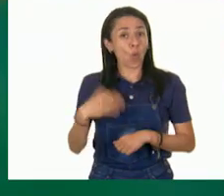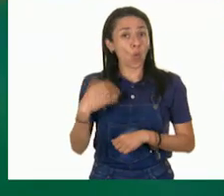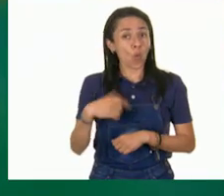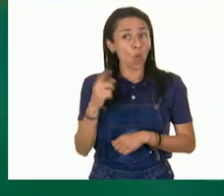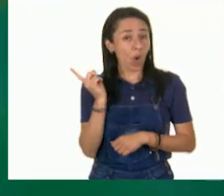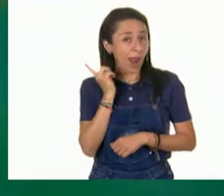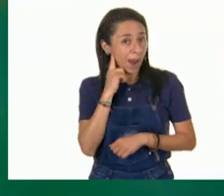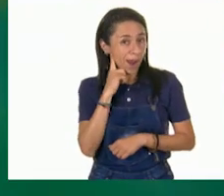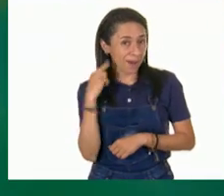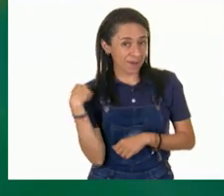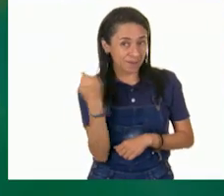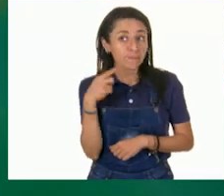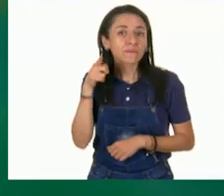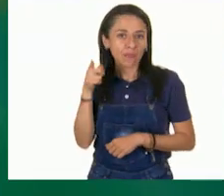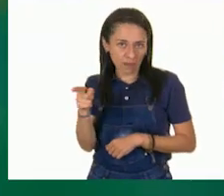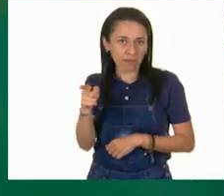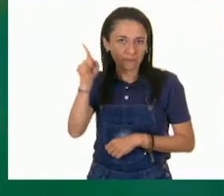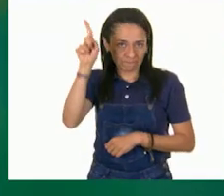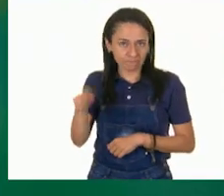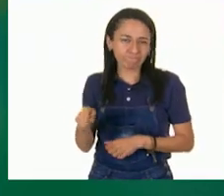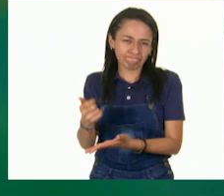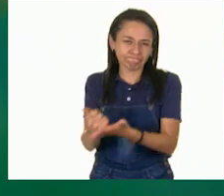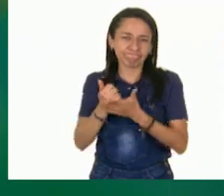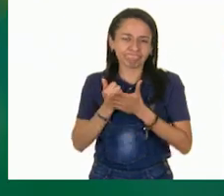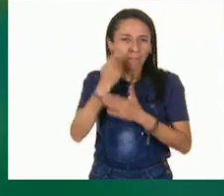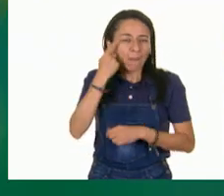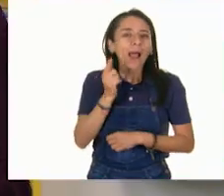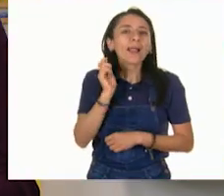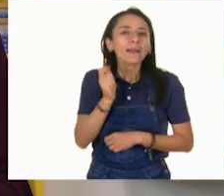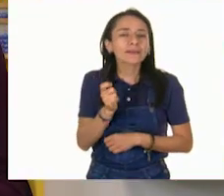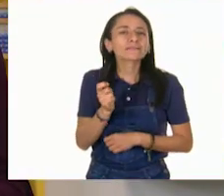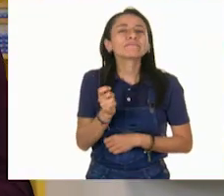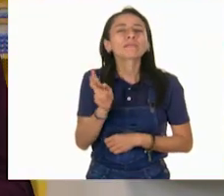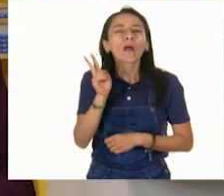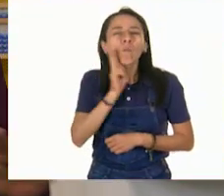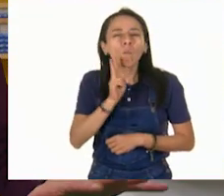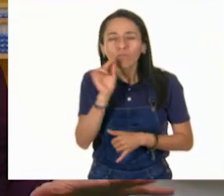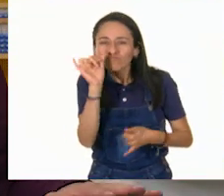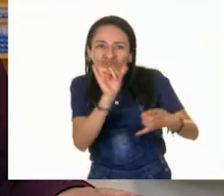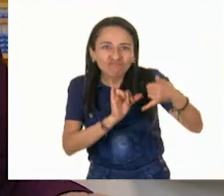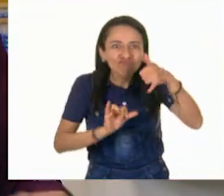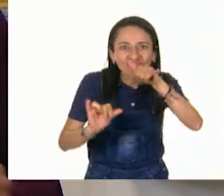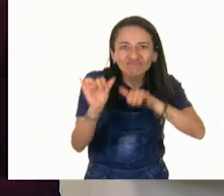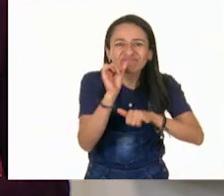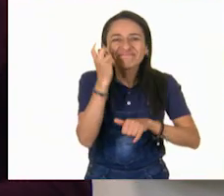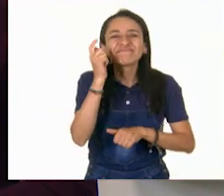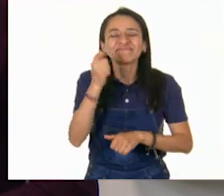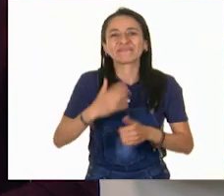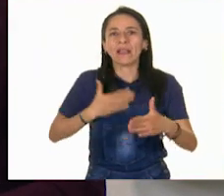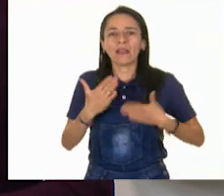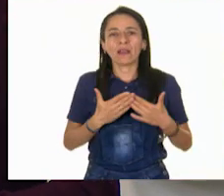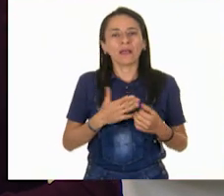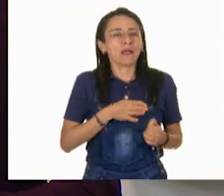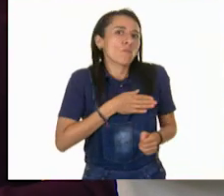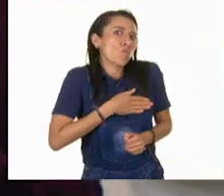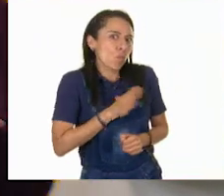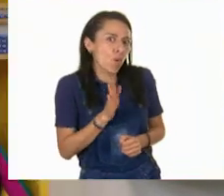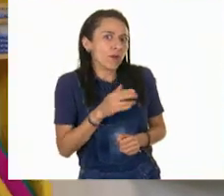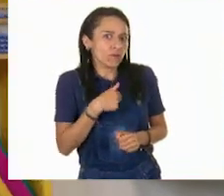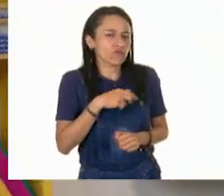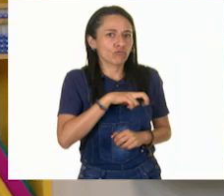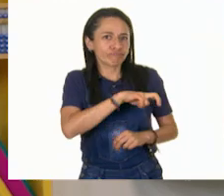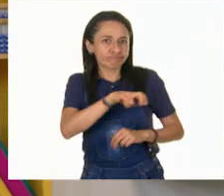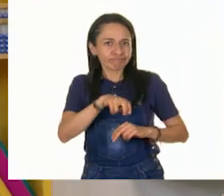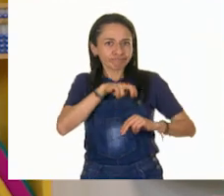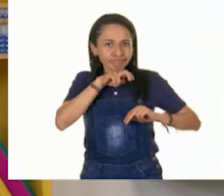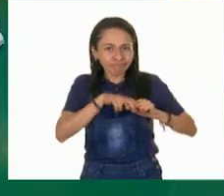la alegría. Ah, excelente. Bueno, pues entonces yo me voy a sentar y les voy a dejar el espacio. Okay. Y así sirve que tomo notas como